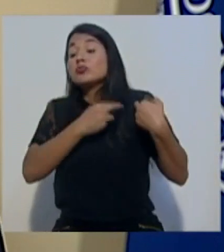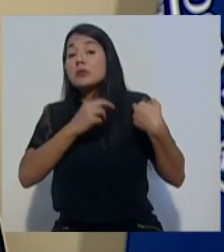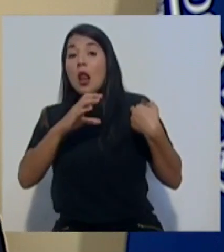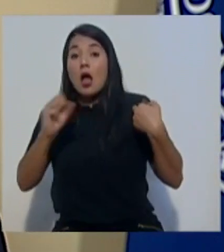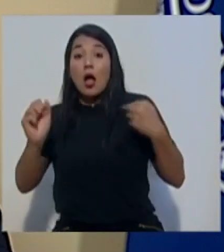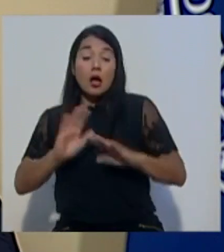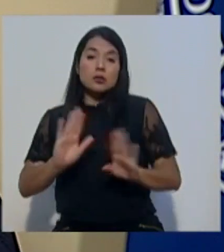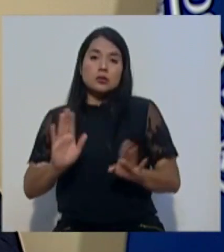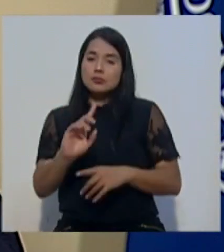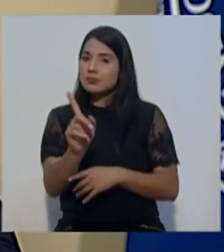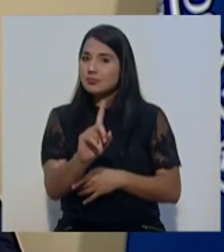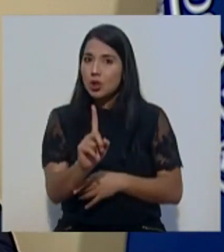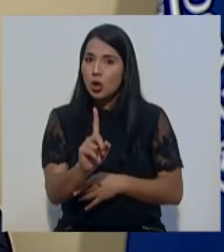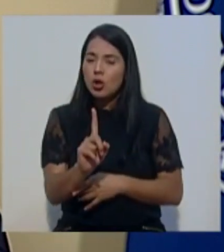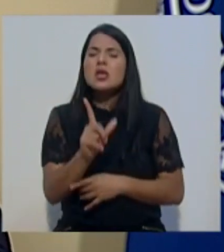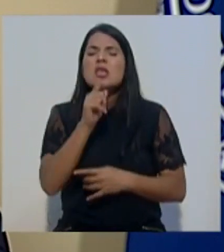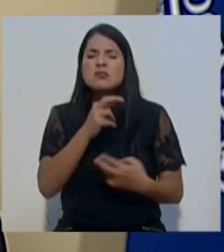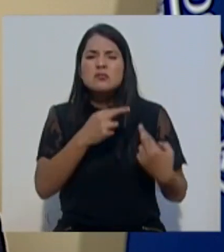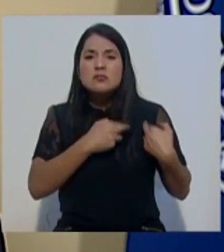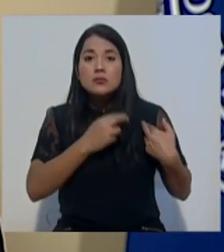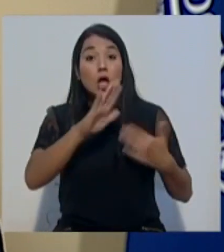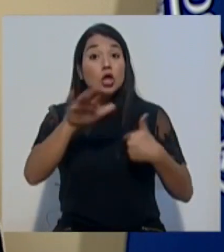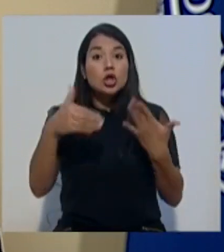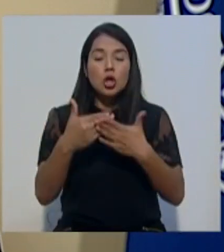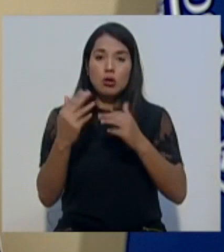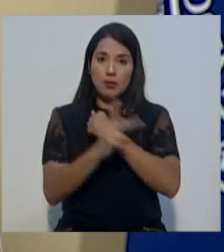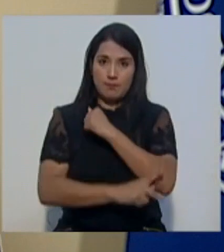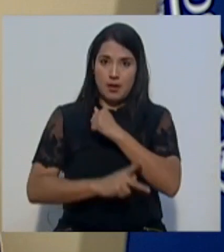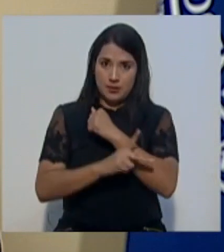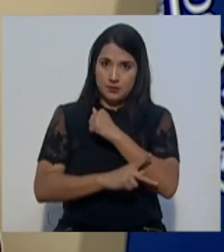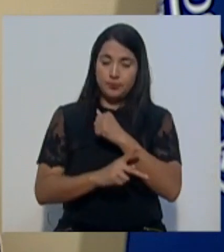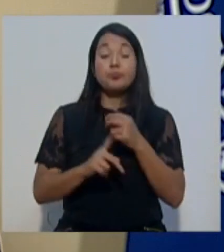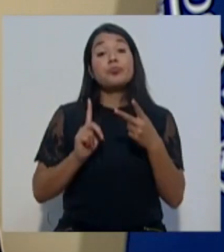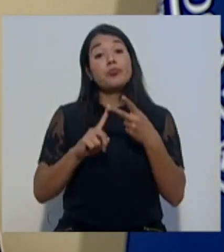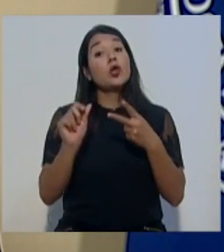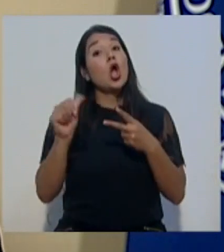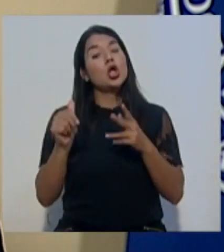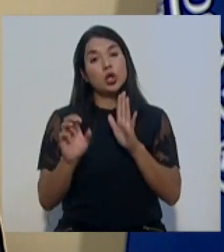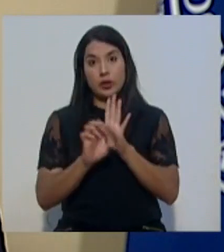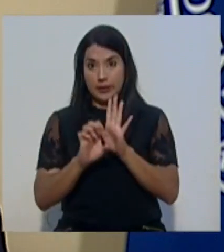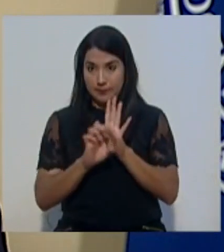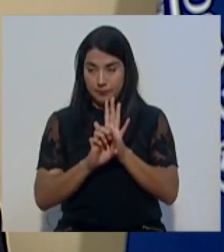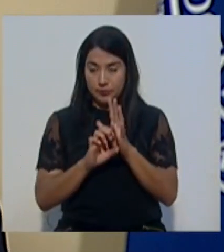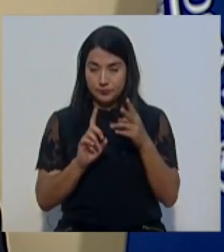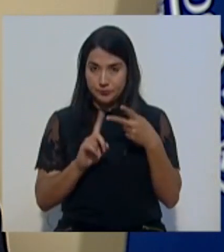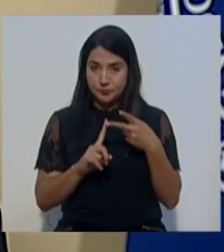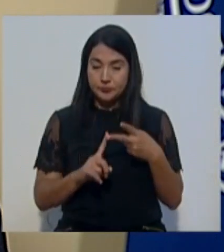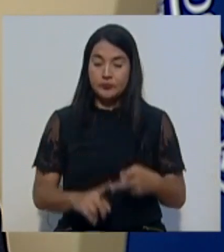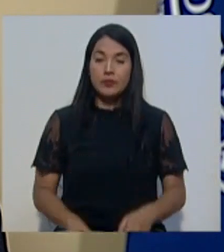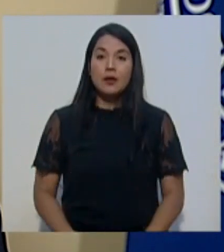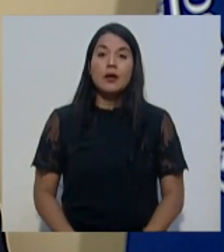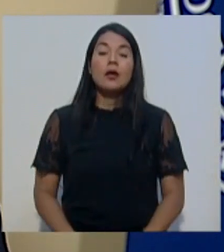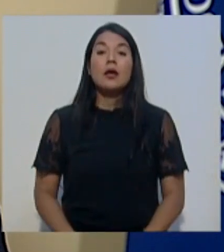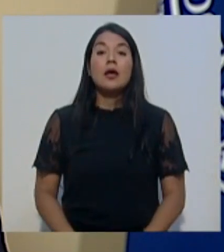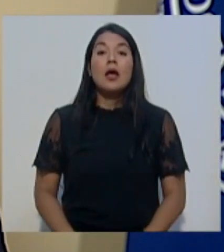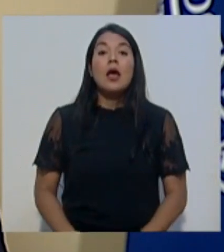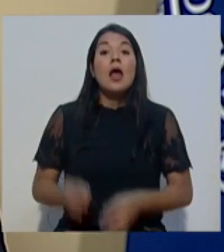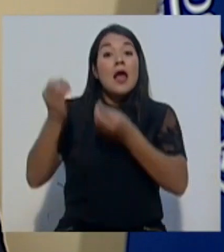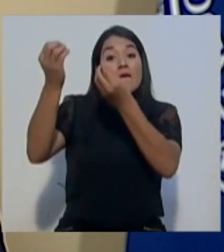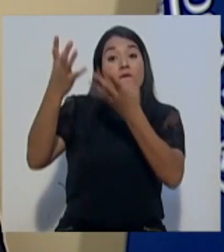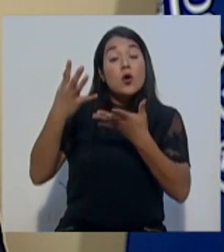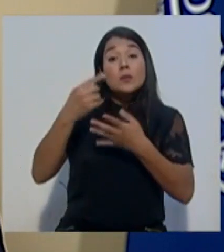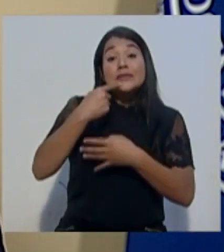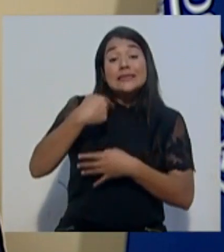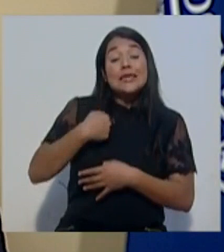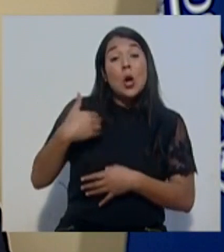la responsabilidad, es el país entero. Voy a poner otro ejemplo. El reporte que nos dio el ministro